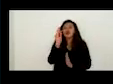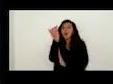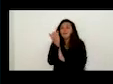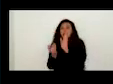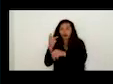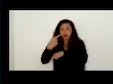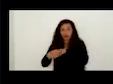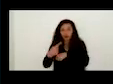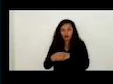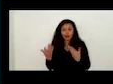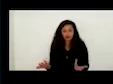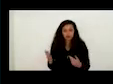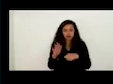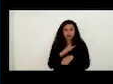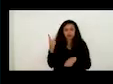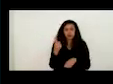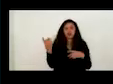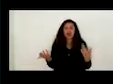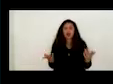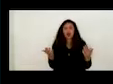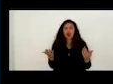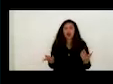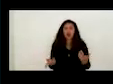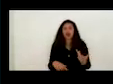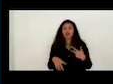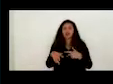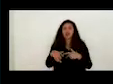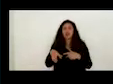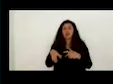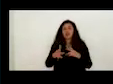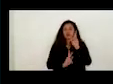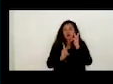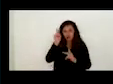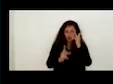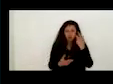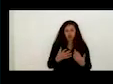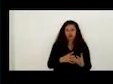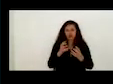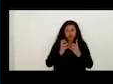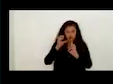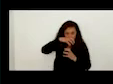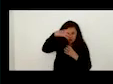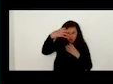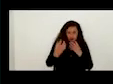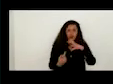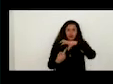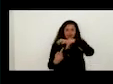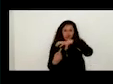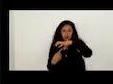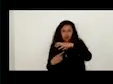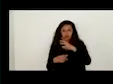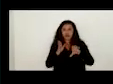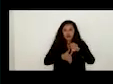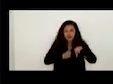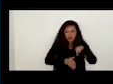estas verduras en general, brócoli, champiñones, pepinos, zanahorias, lechugas,